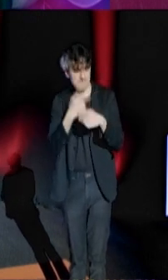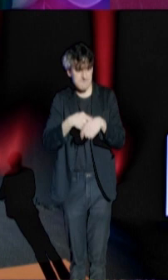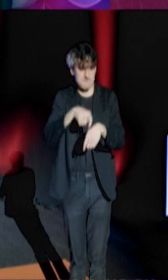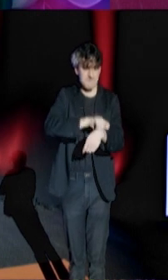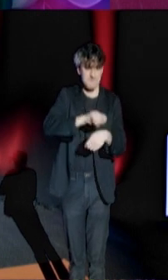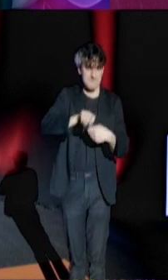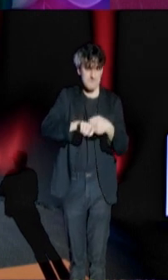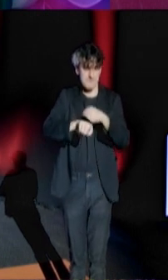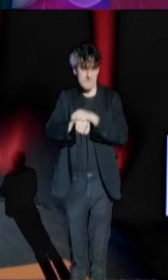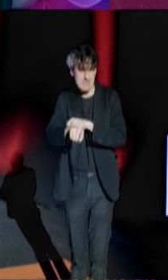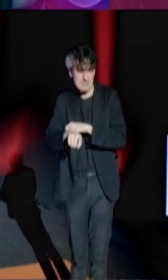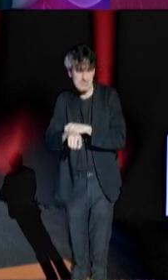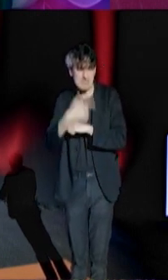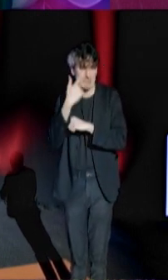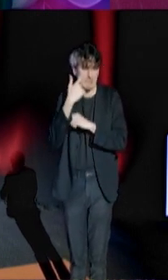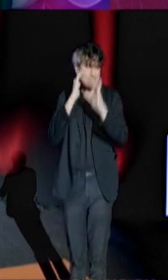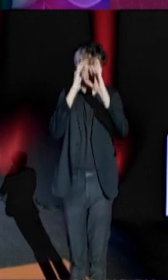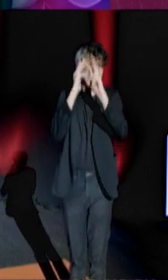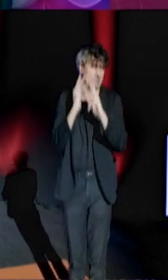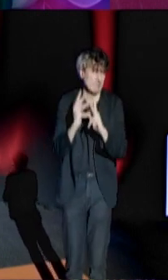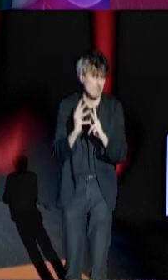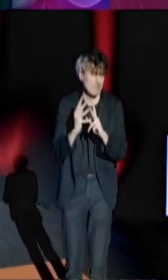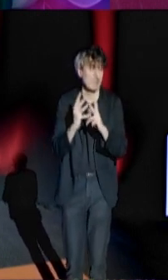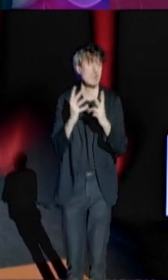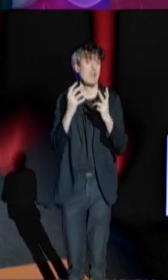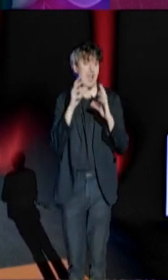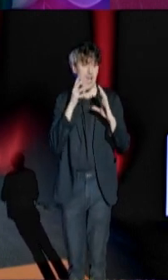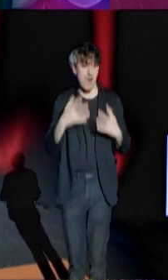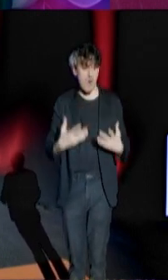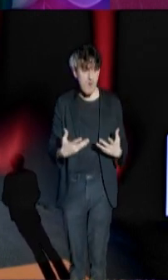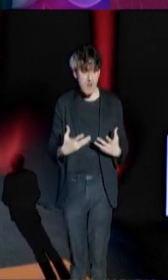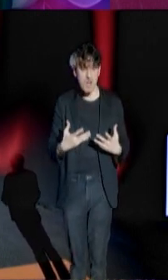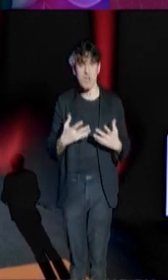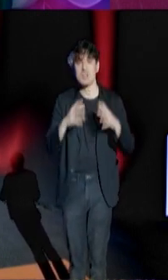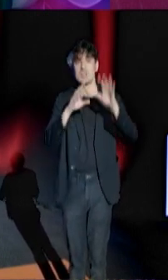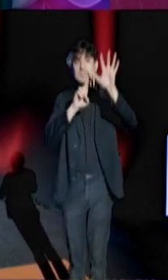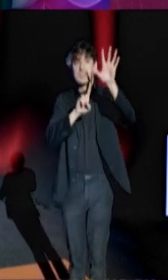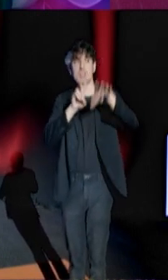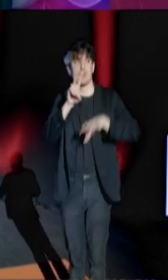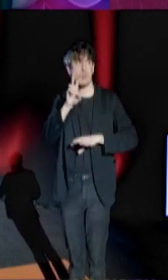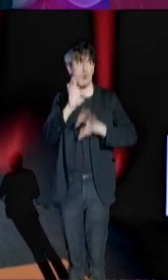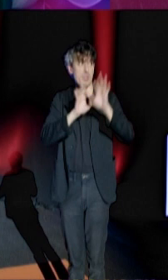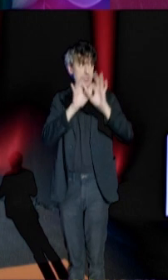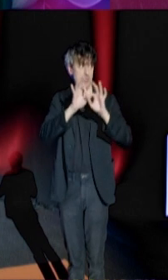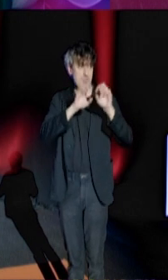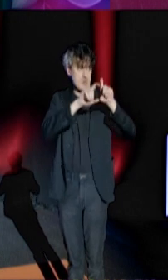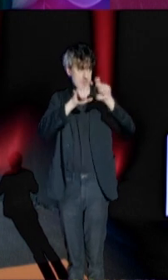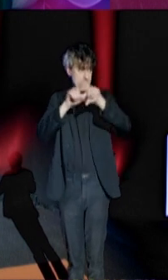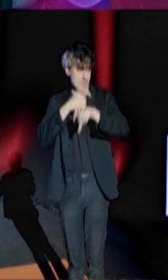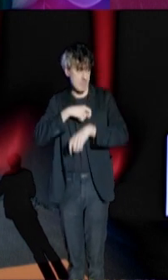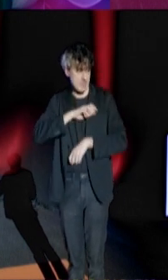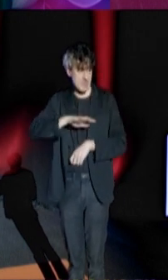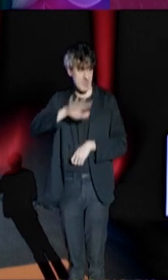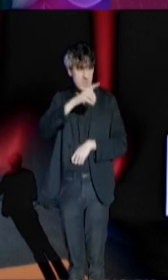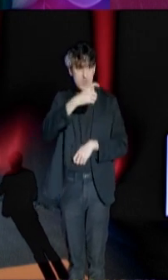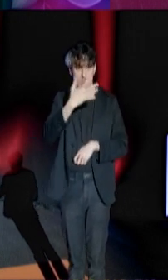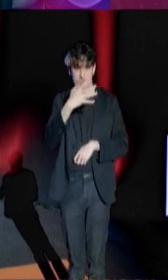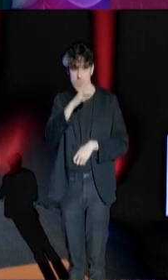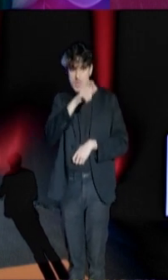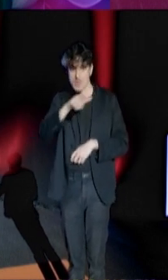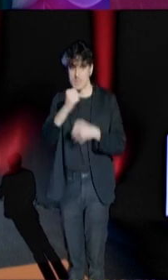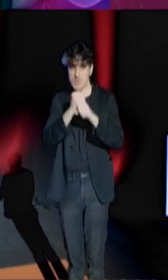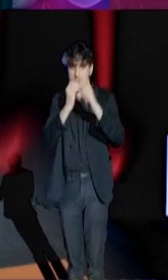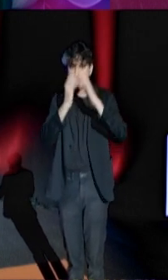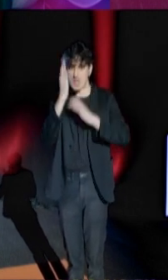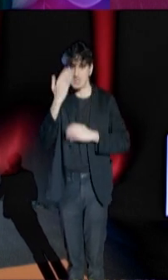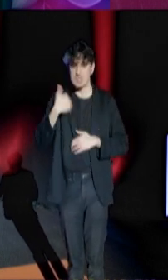números tenemos actualmente en España el 62 por de las empresas de más de 250 empleados adoptando ia o que han